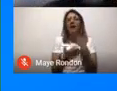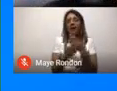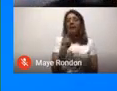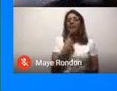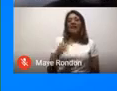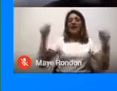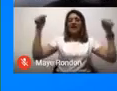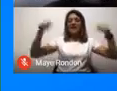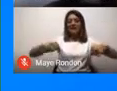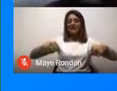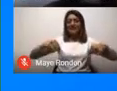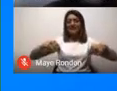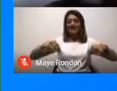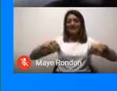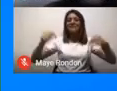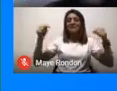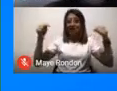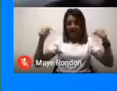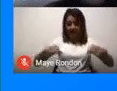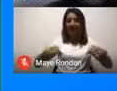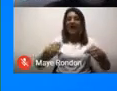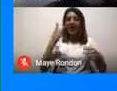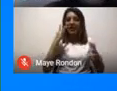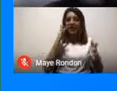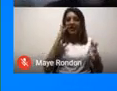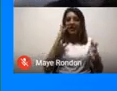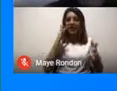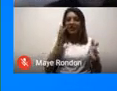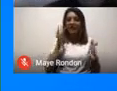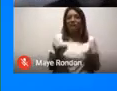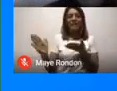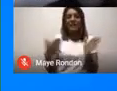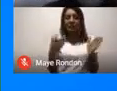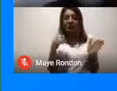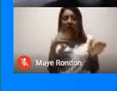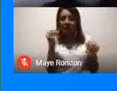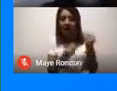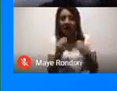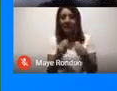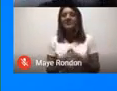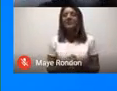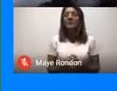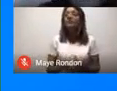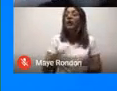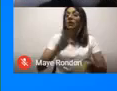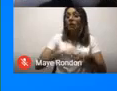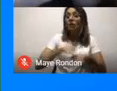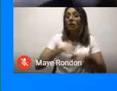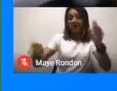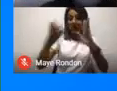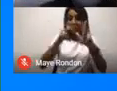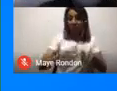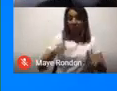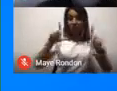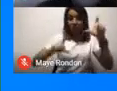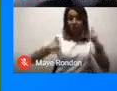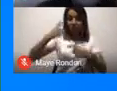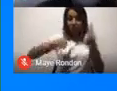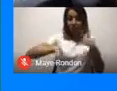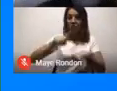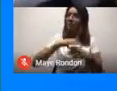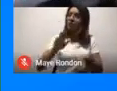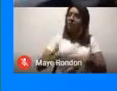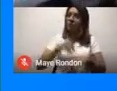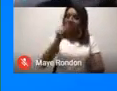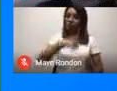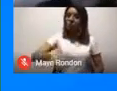aquí esto es lo que voy a planificar y eso es lo que voy a hacer. Yo le digo mucho a mis estudiantes de turismo que se sientan muy